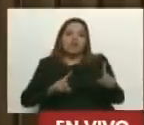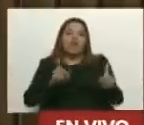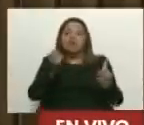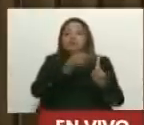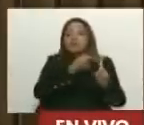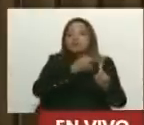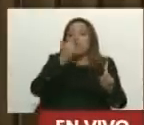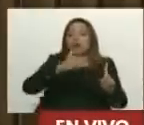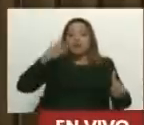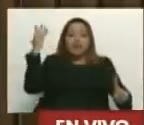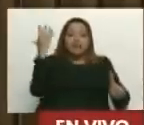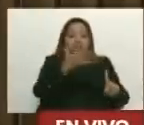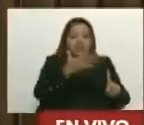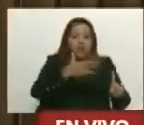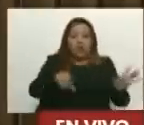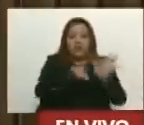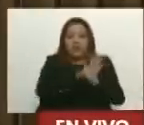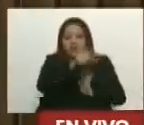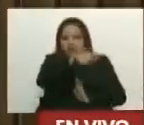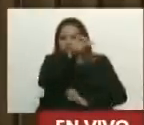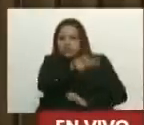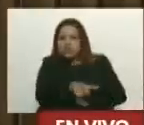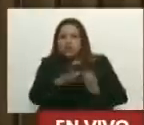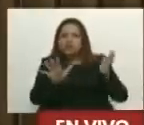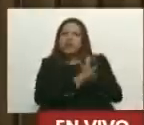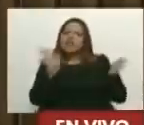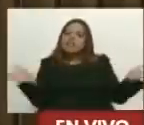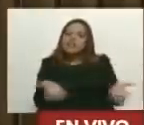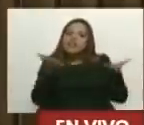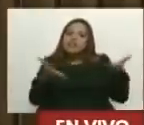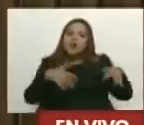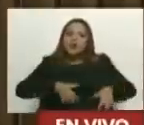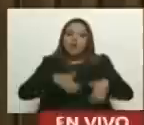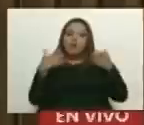delitos imputados para este ciudadano es la instigación